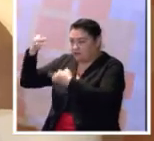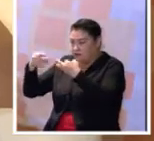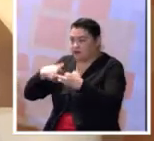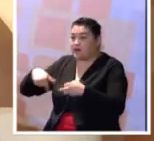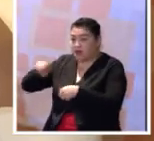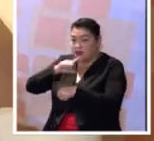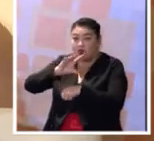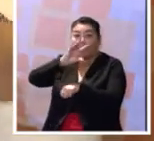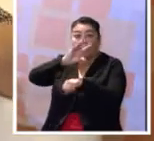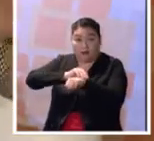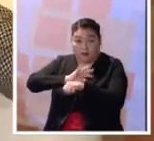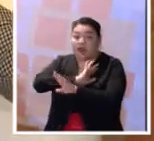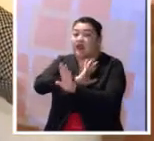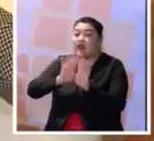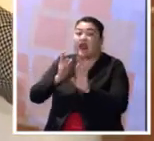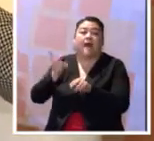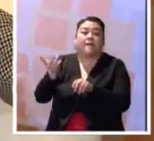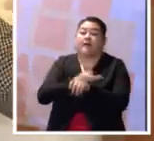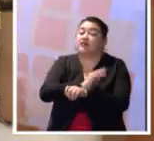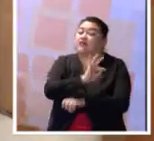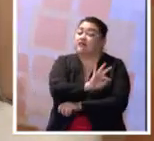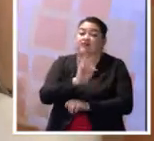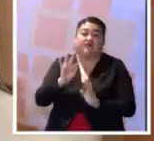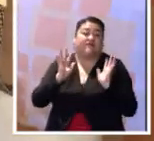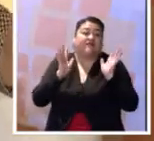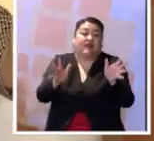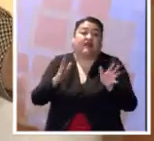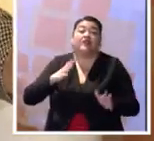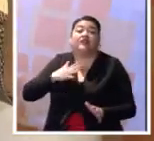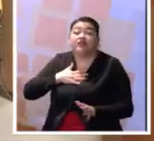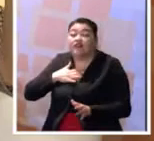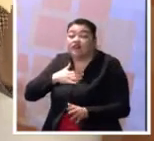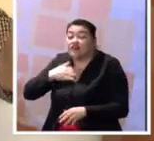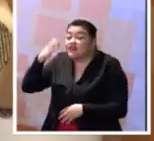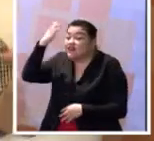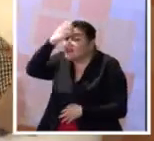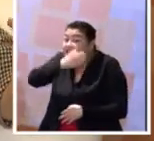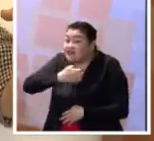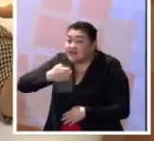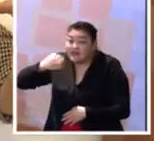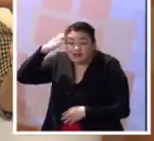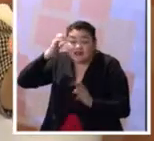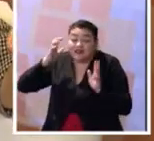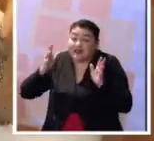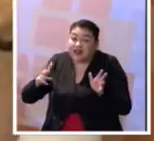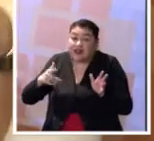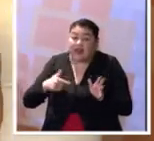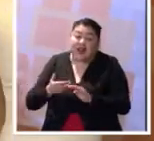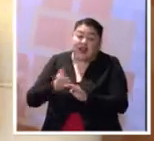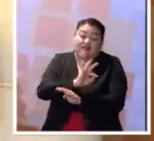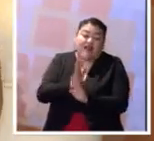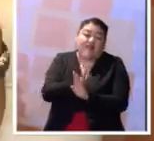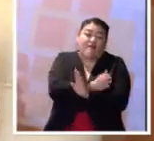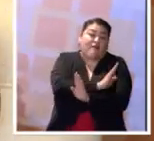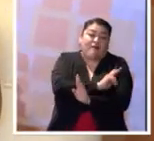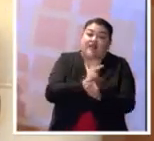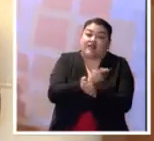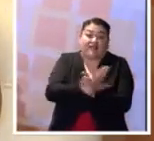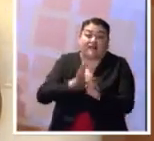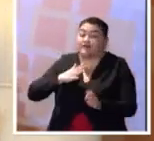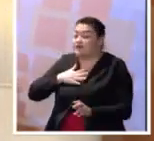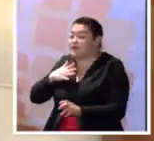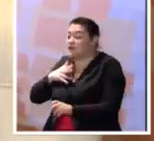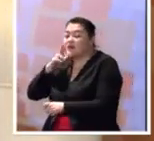intercalado, desde luego había pasado ya, porque nosotros ya éramos instancia de revisión ante resultados. Y entonces lo que aplicamos